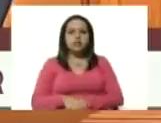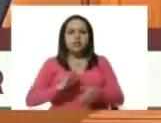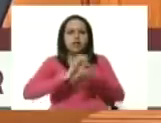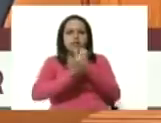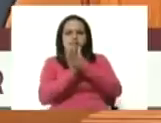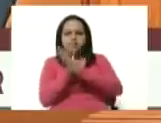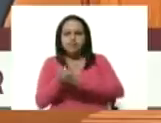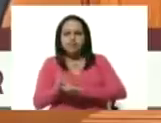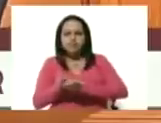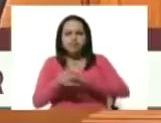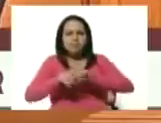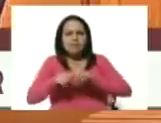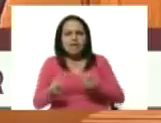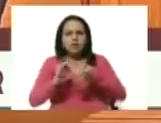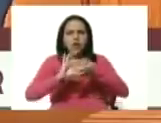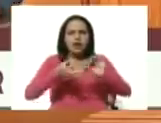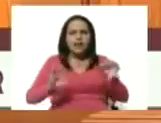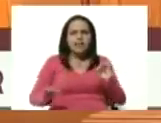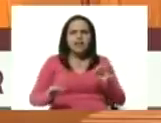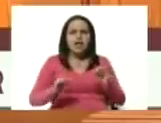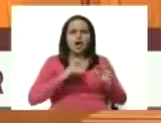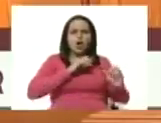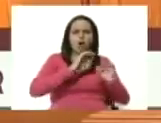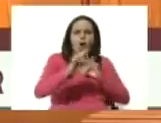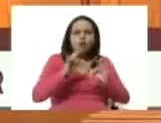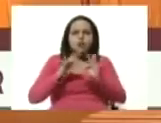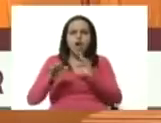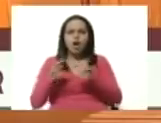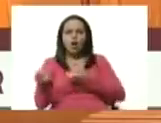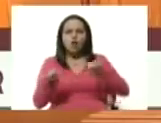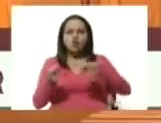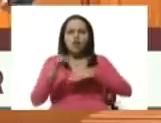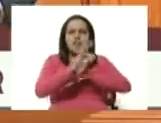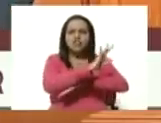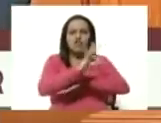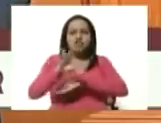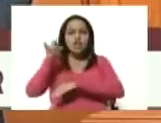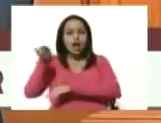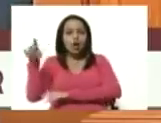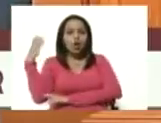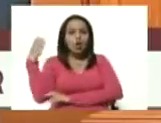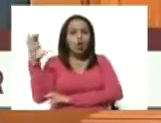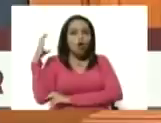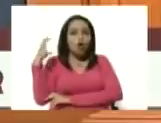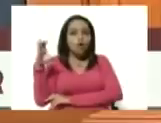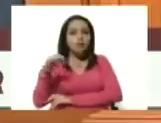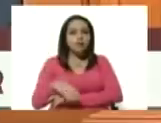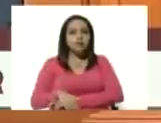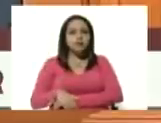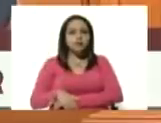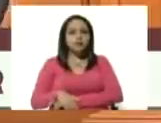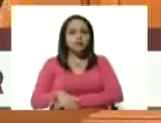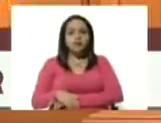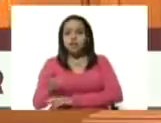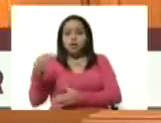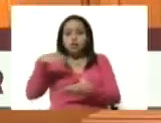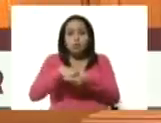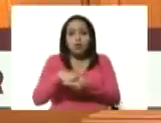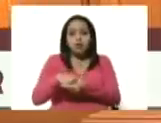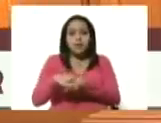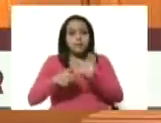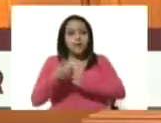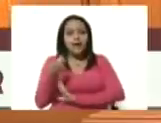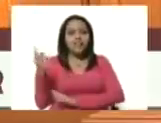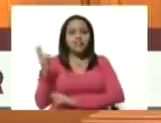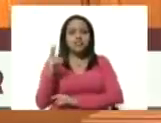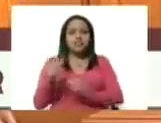las cadenas de contagio, controlando la frontera con Colombia del virus colombiano, que no entre el virus colombiano más